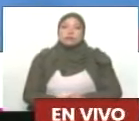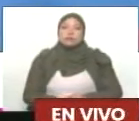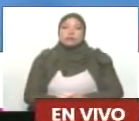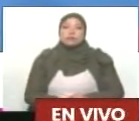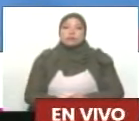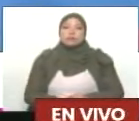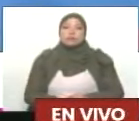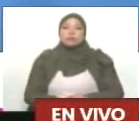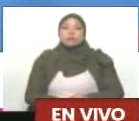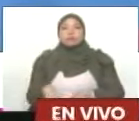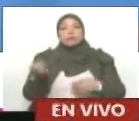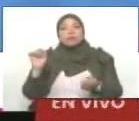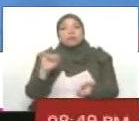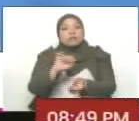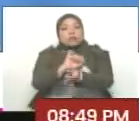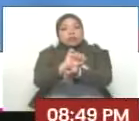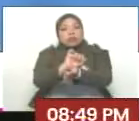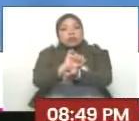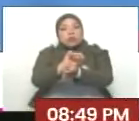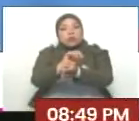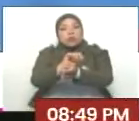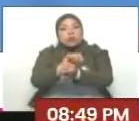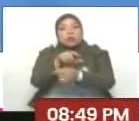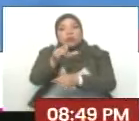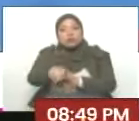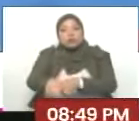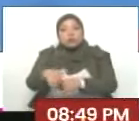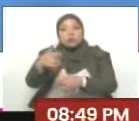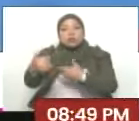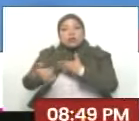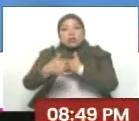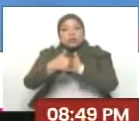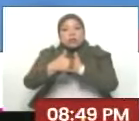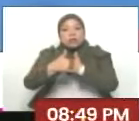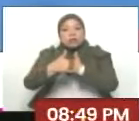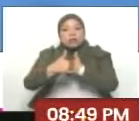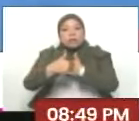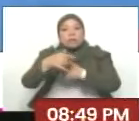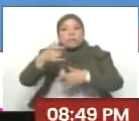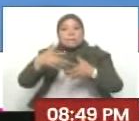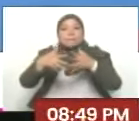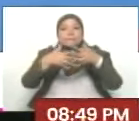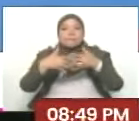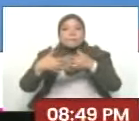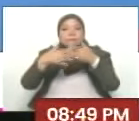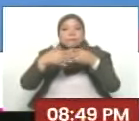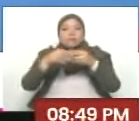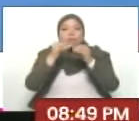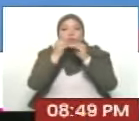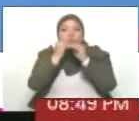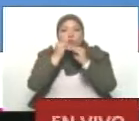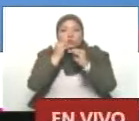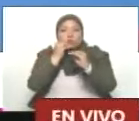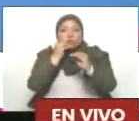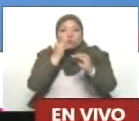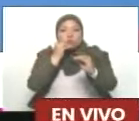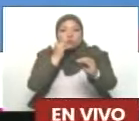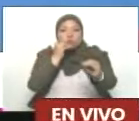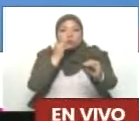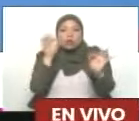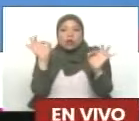Con la captura de los terroristas que pretendían atacarme, Estados Unidos guardó silencio.